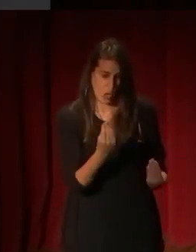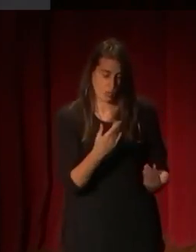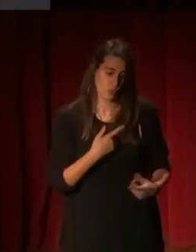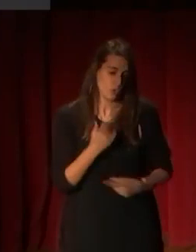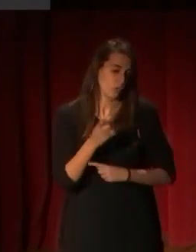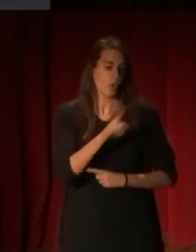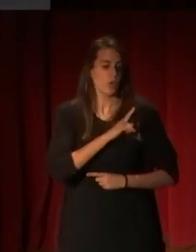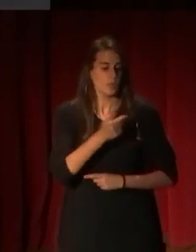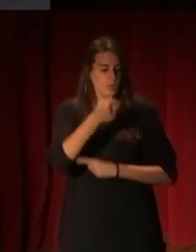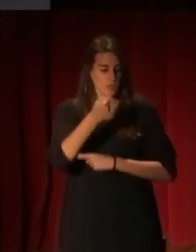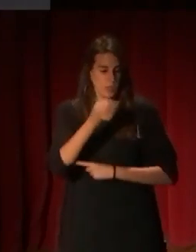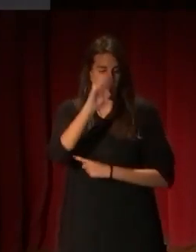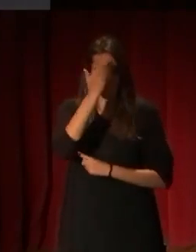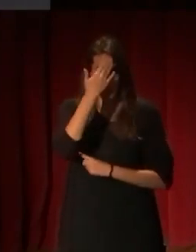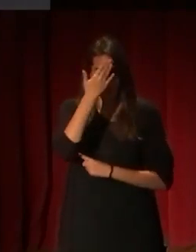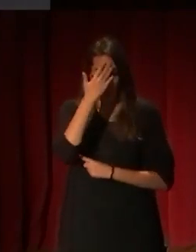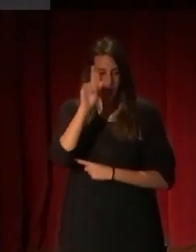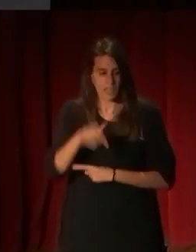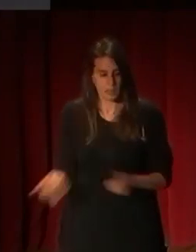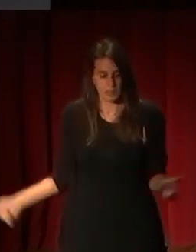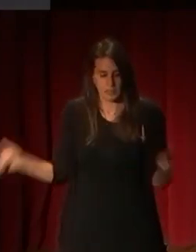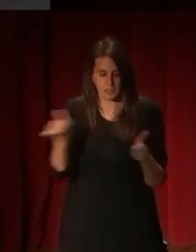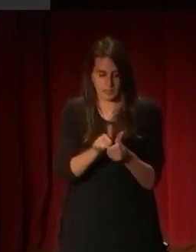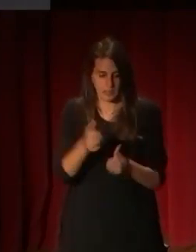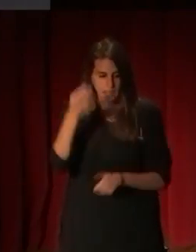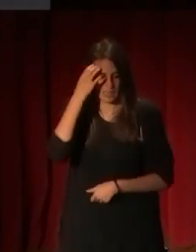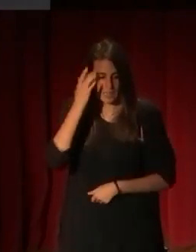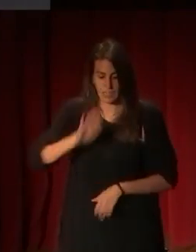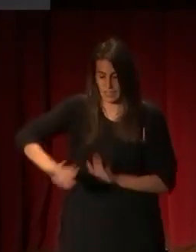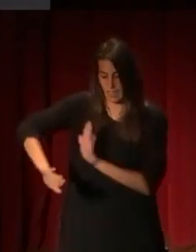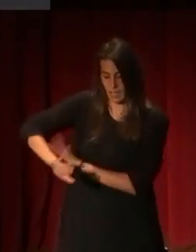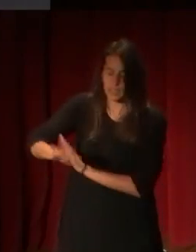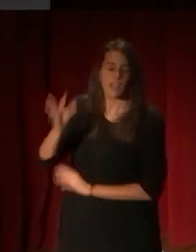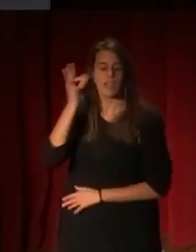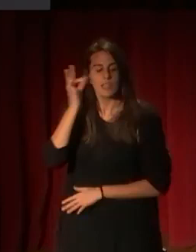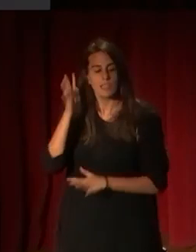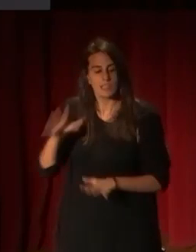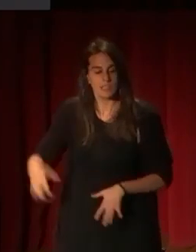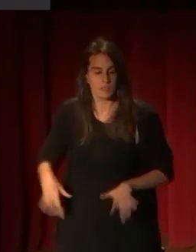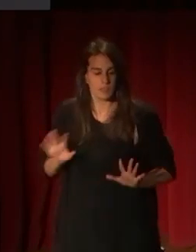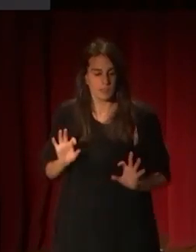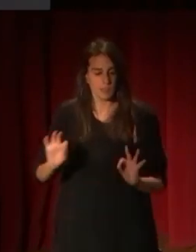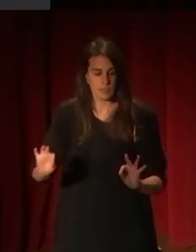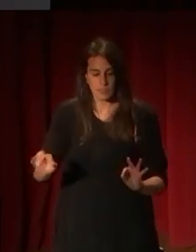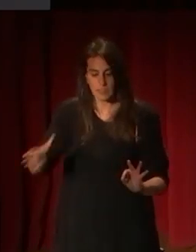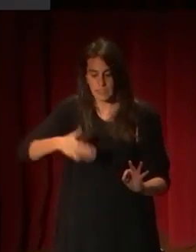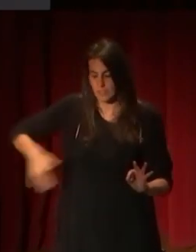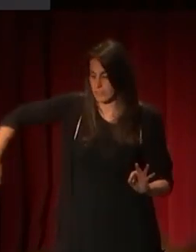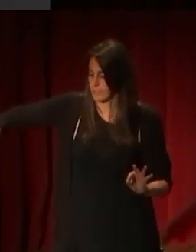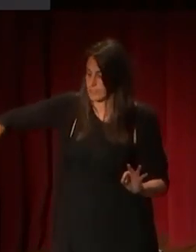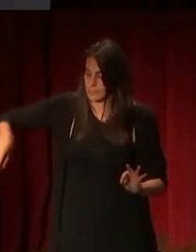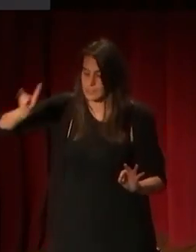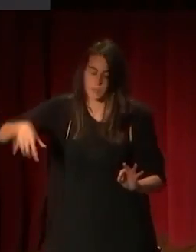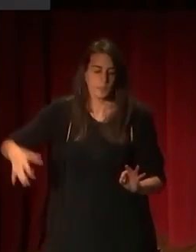principales y los meninos del rey y de la reina la mano derecha las damas y algo más allá un palco reservado para la corte del señor